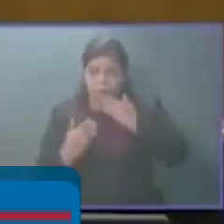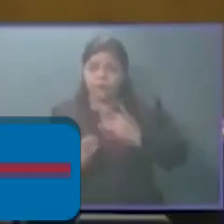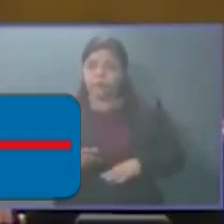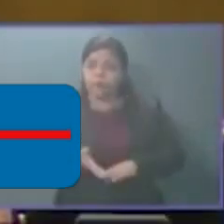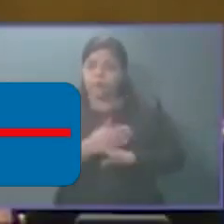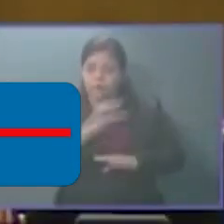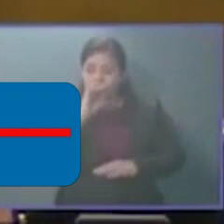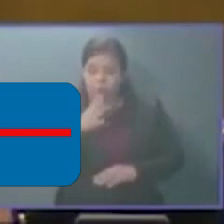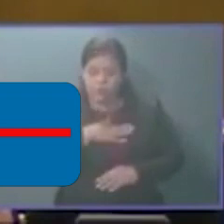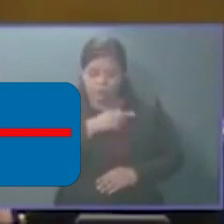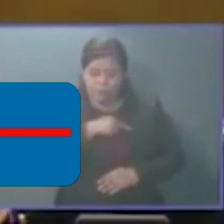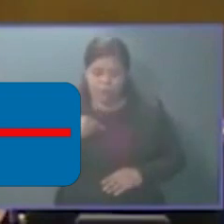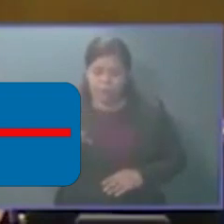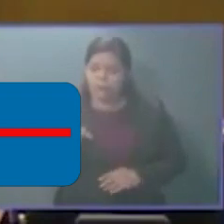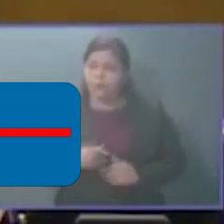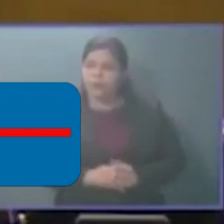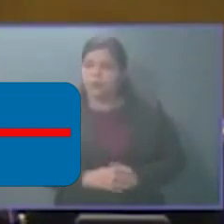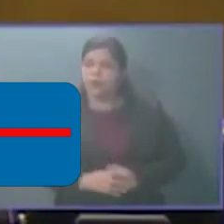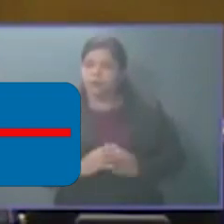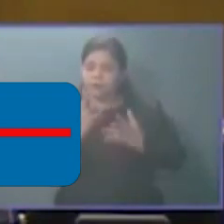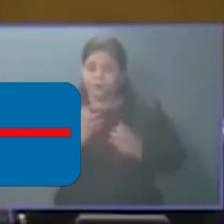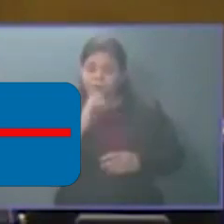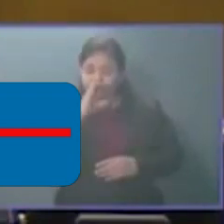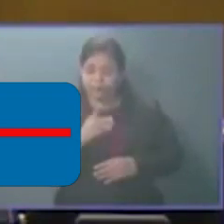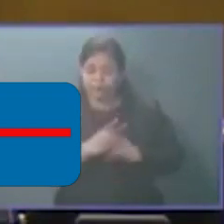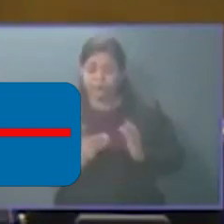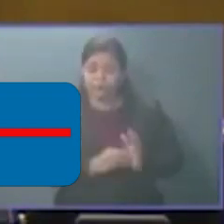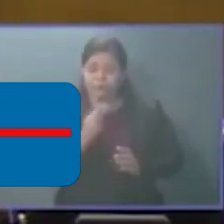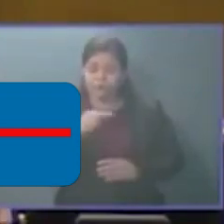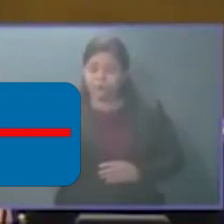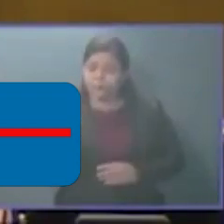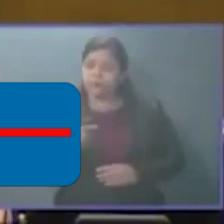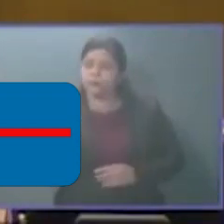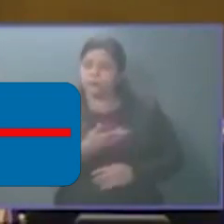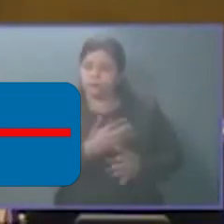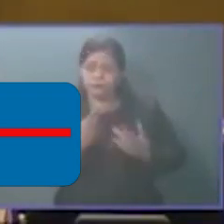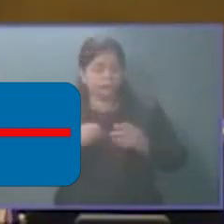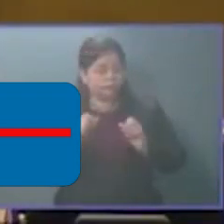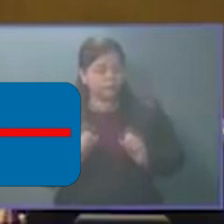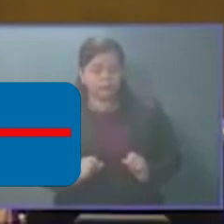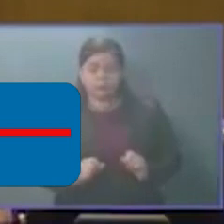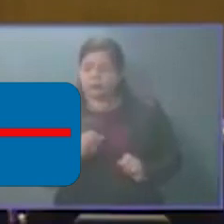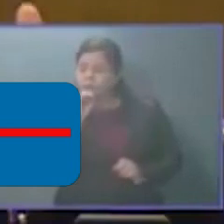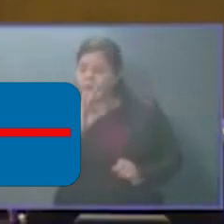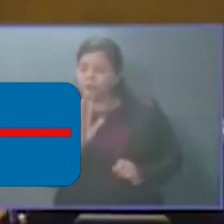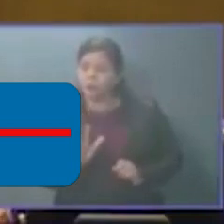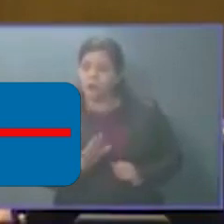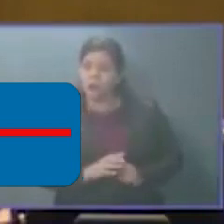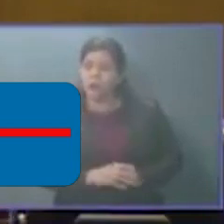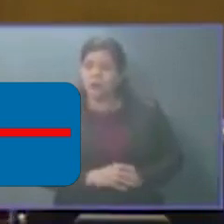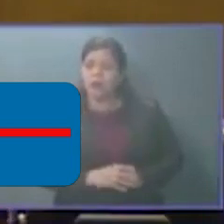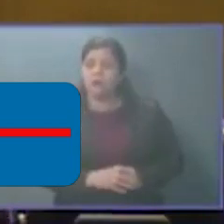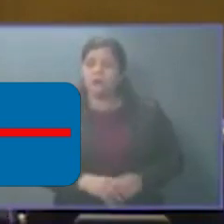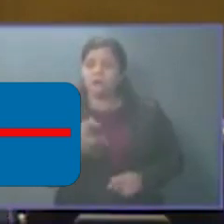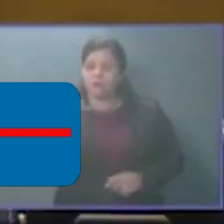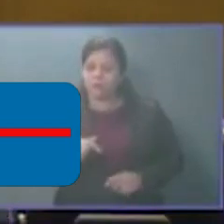mencionado mi nombre. Yo quiero decirle al diputado Gallegos que no podemos de alguna manera venir y hacer